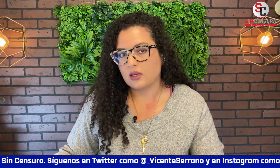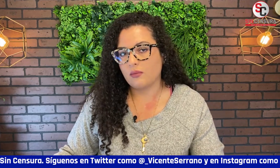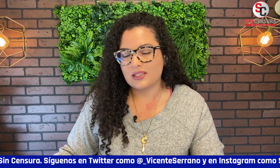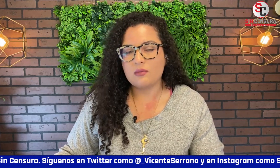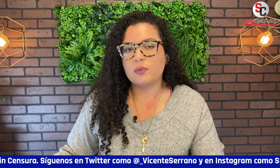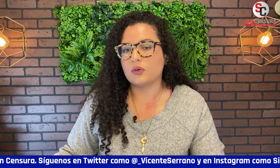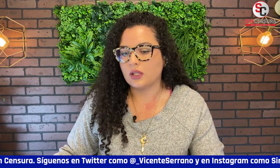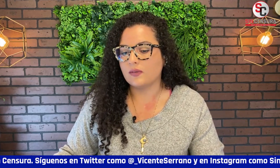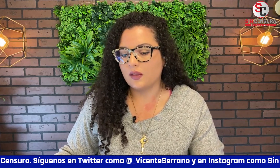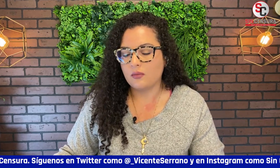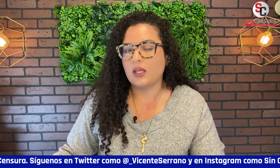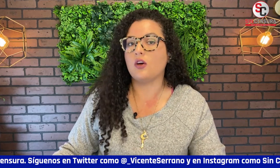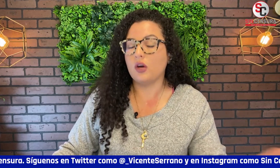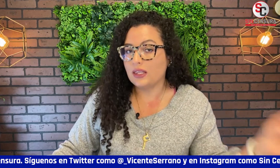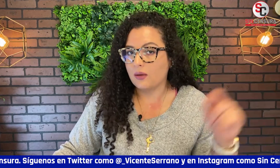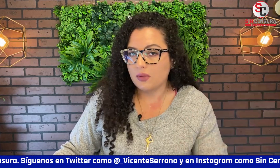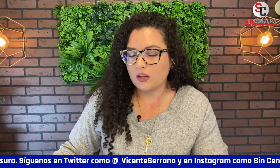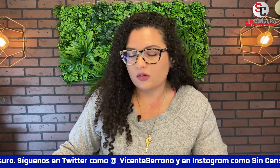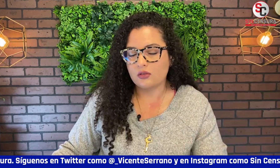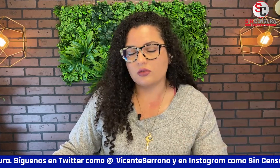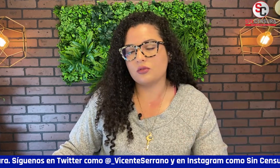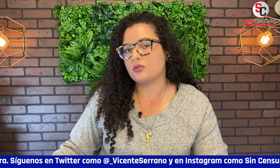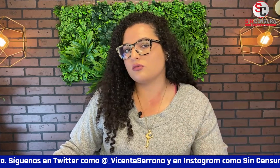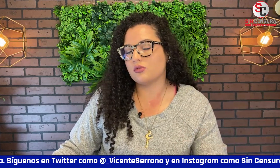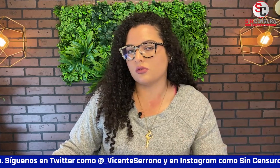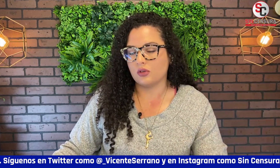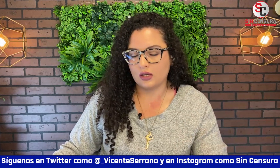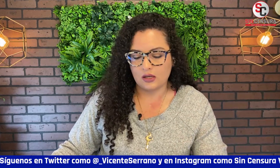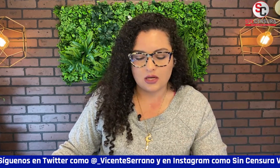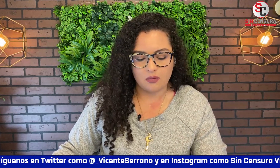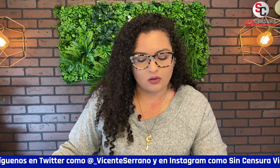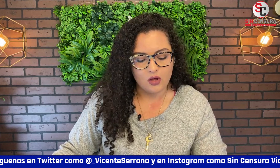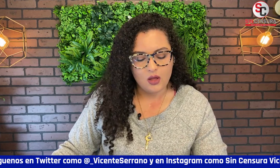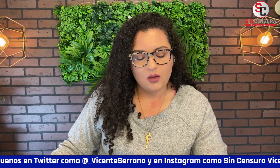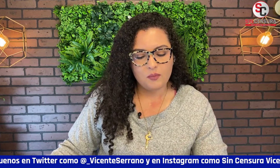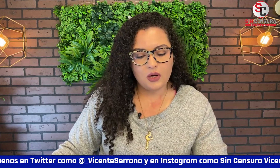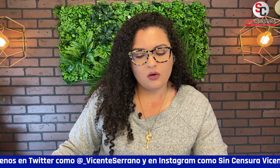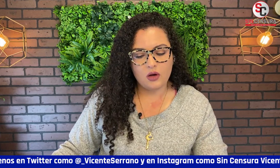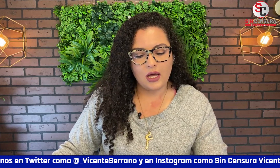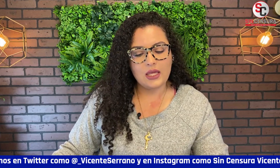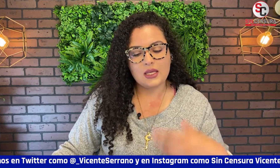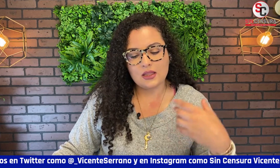socio comercial más importante de México y también lo dijo en su discurso el sábado.